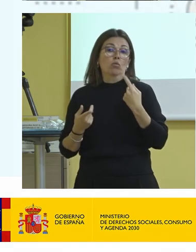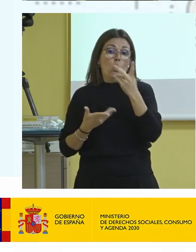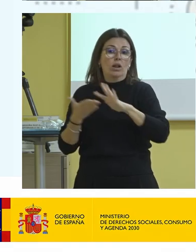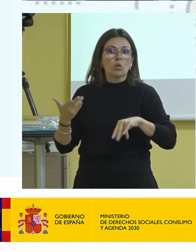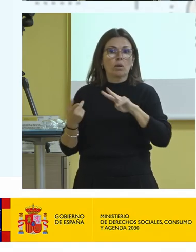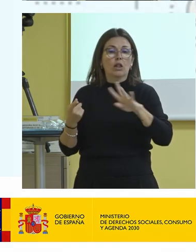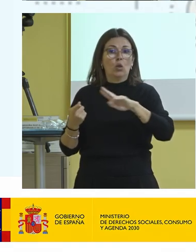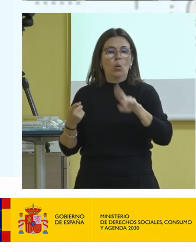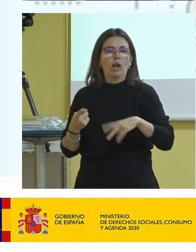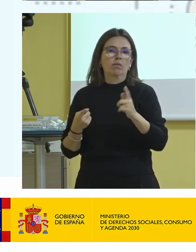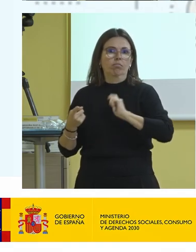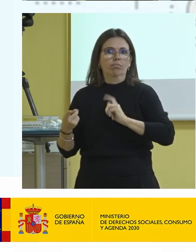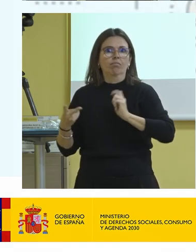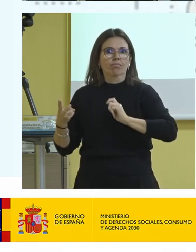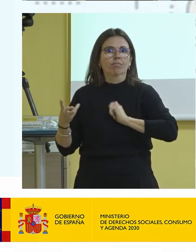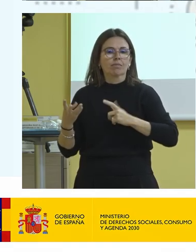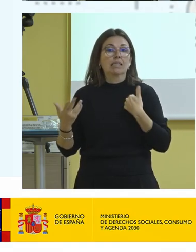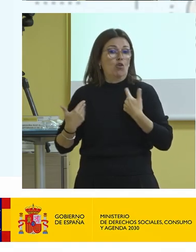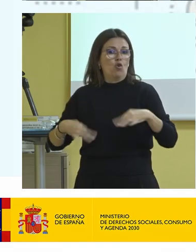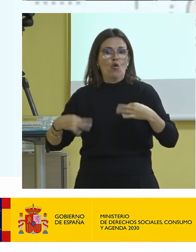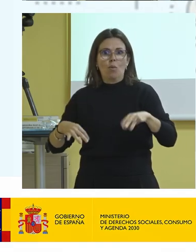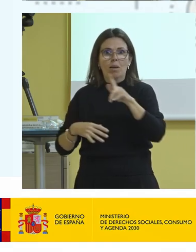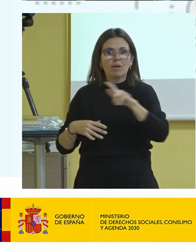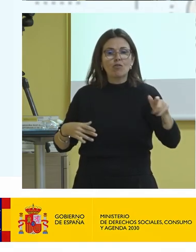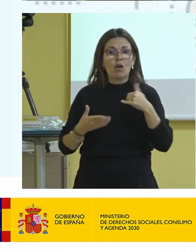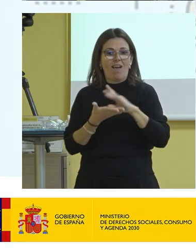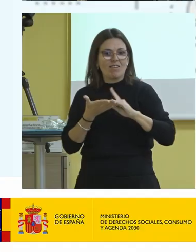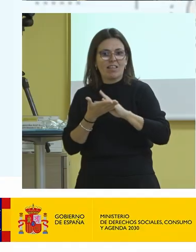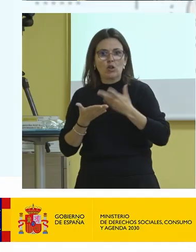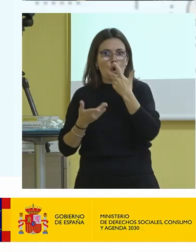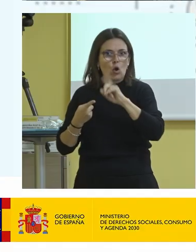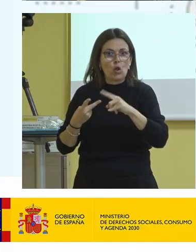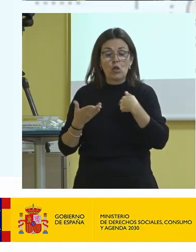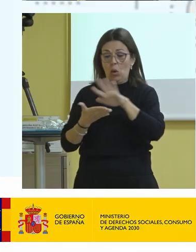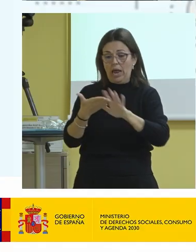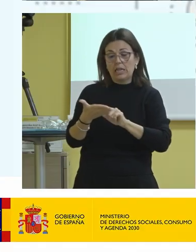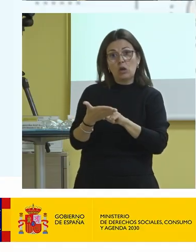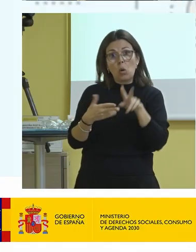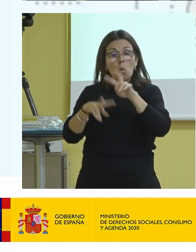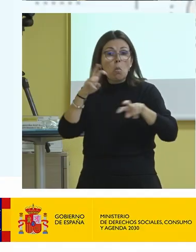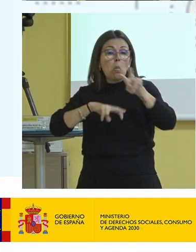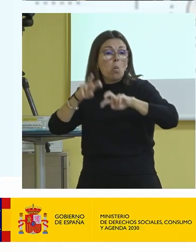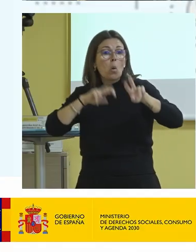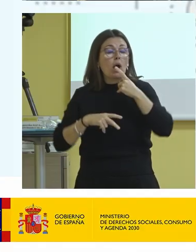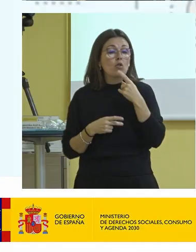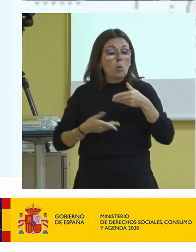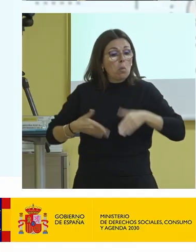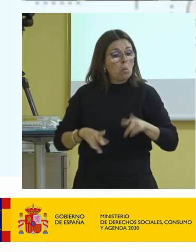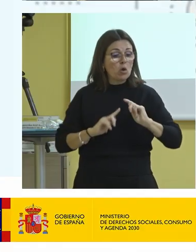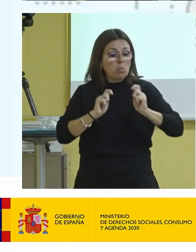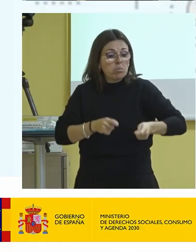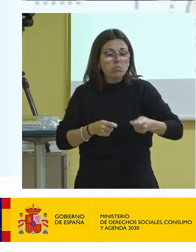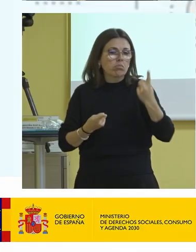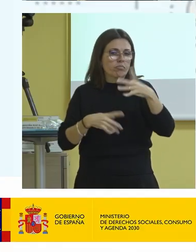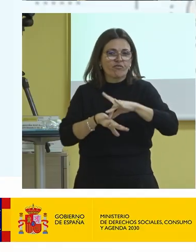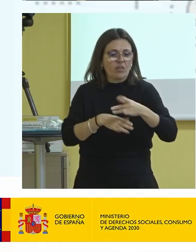artículo, ¿vale? Entonces, si yo soy una persona de a pie, que no sabe lo que es una base de datos, y se encuentra un artículo buscando, porque a su hijo le han diagnosticado tal